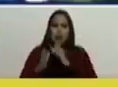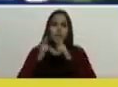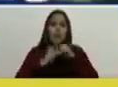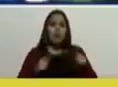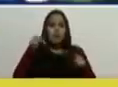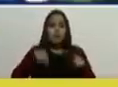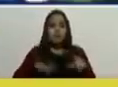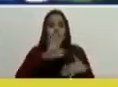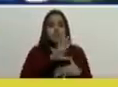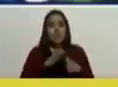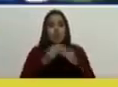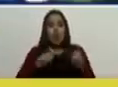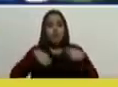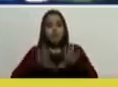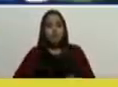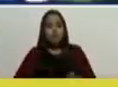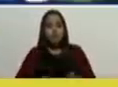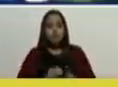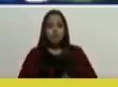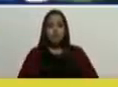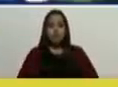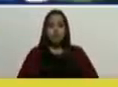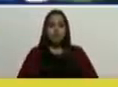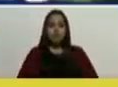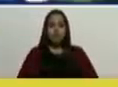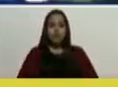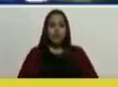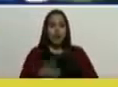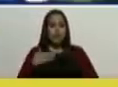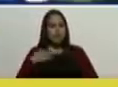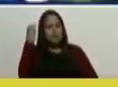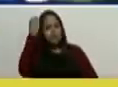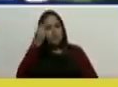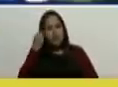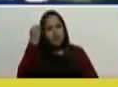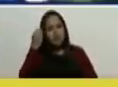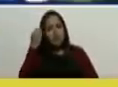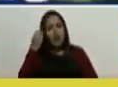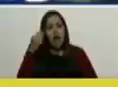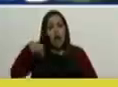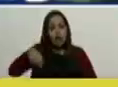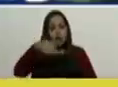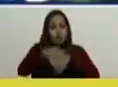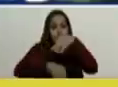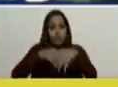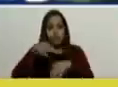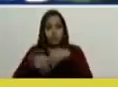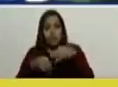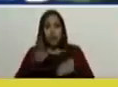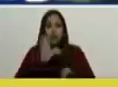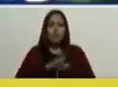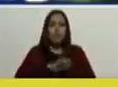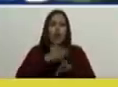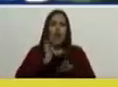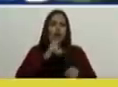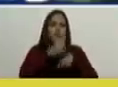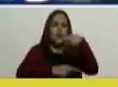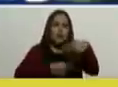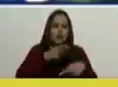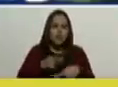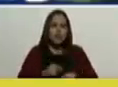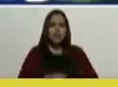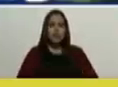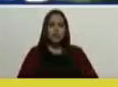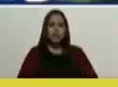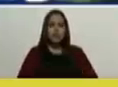detuvo. En buena parte creo, por lo que aquí se ha dicho, porque hubo un proceso